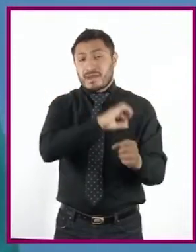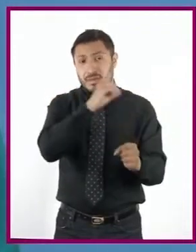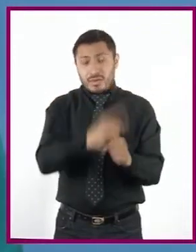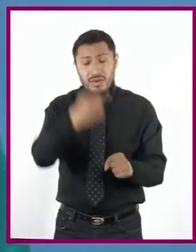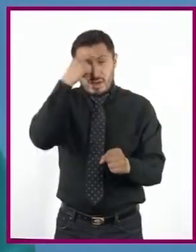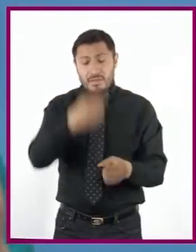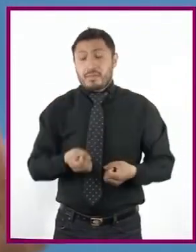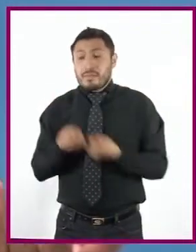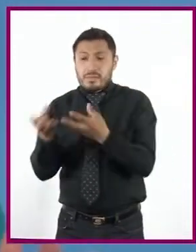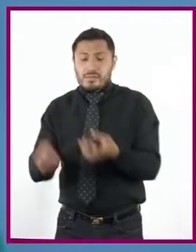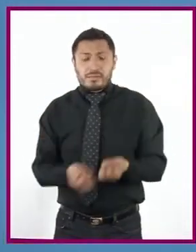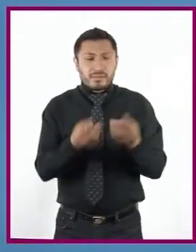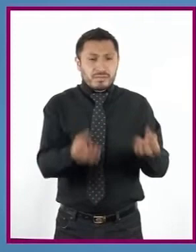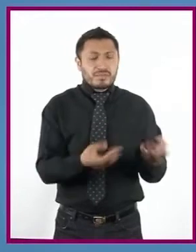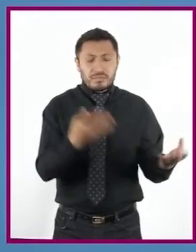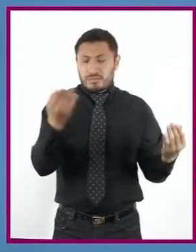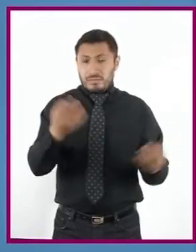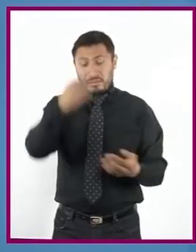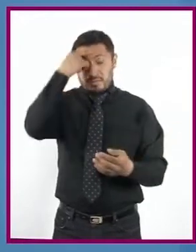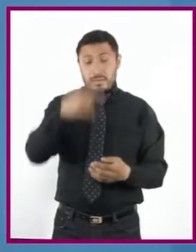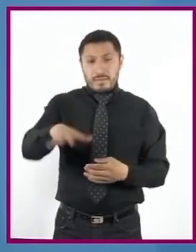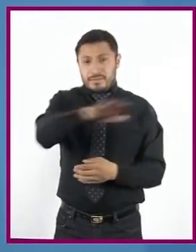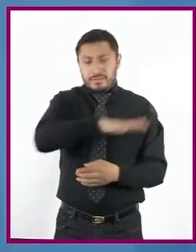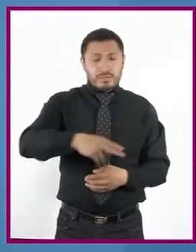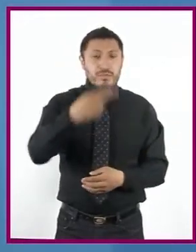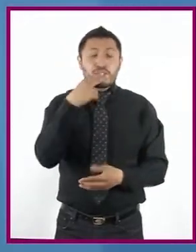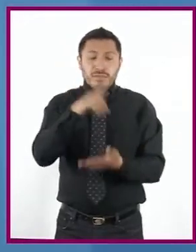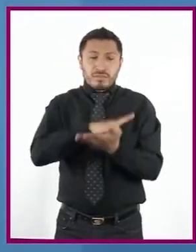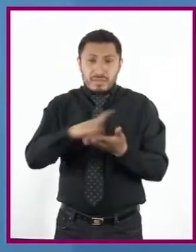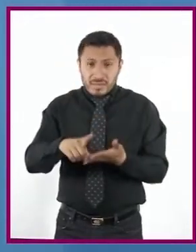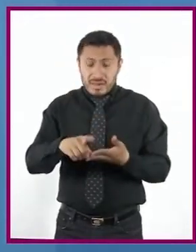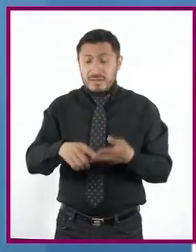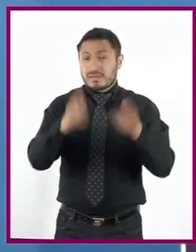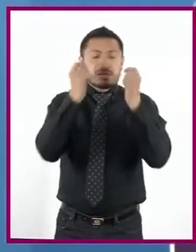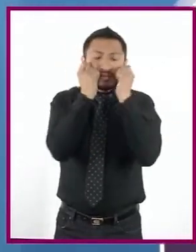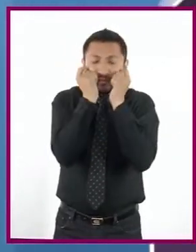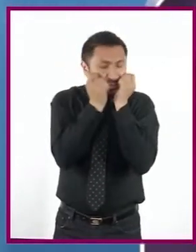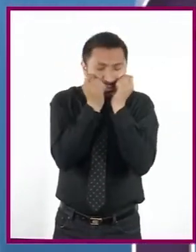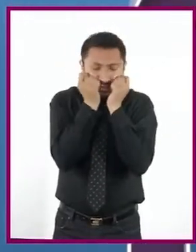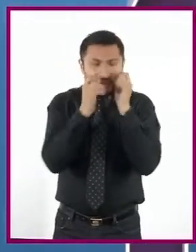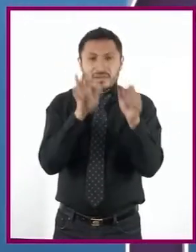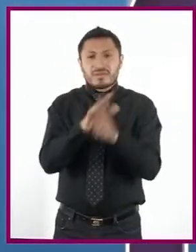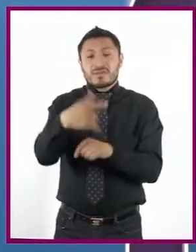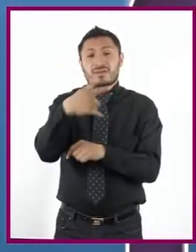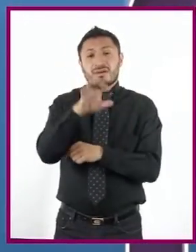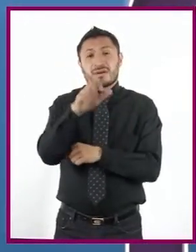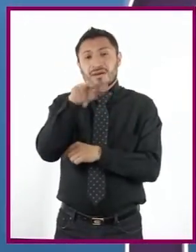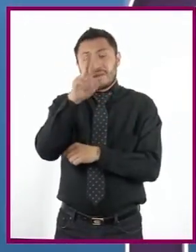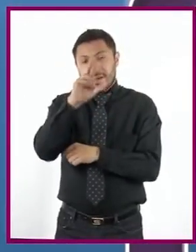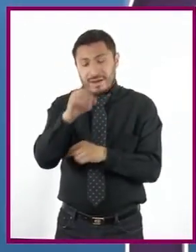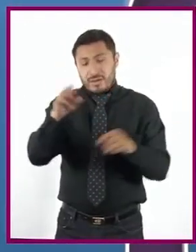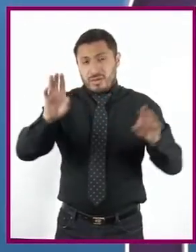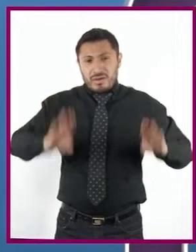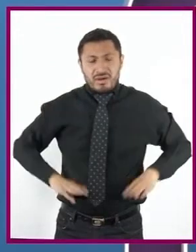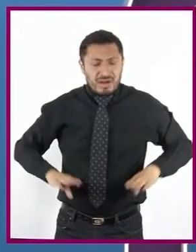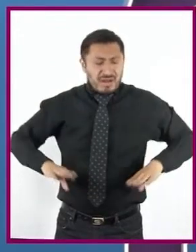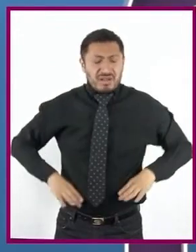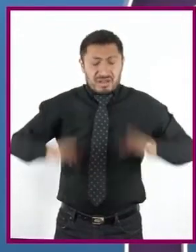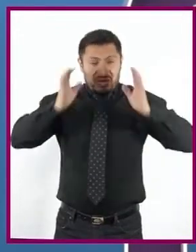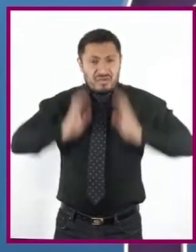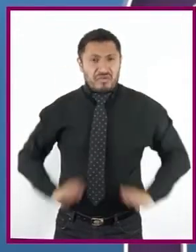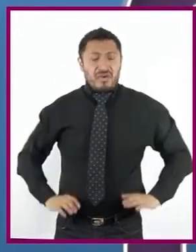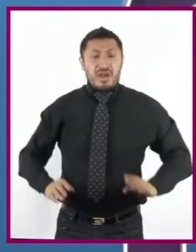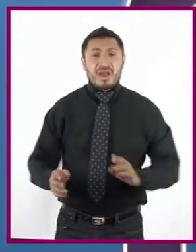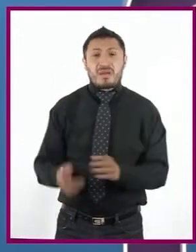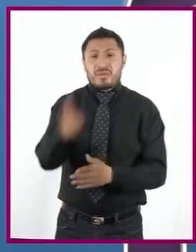las personas para que puedan ejercer sus derechos, sin importar el género, rasgos físicos,